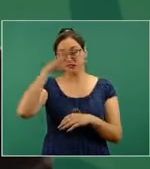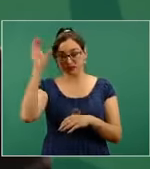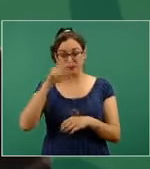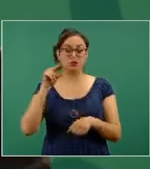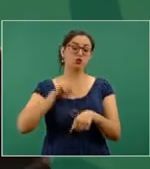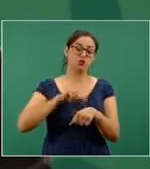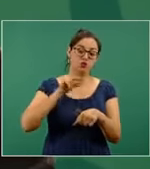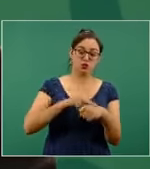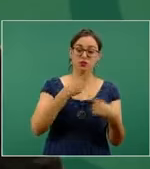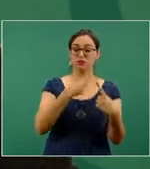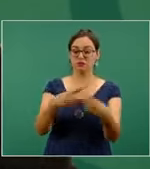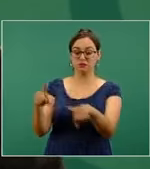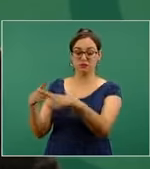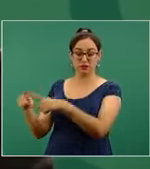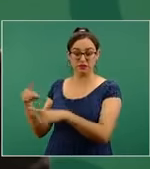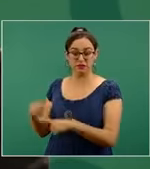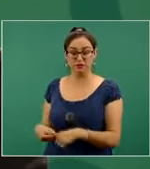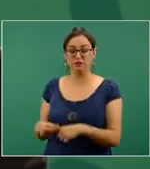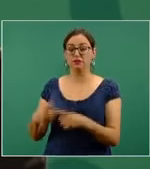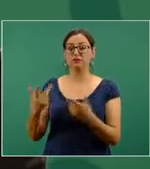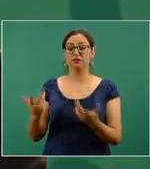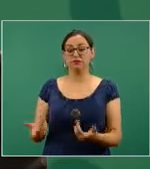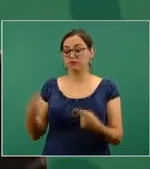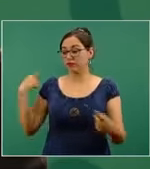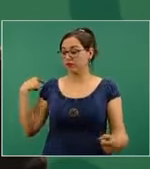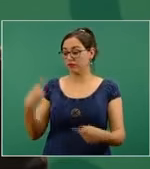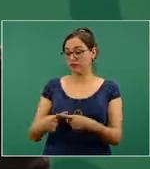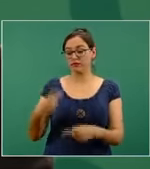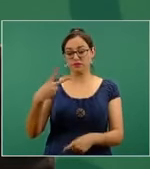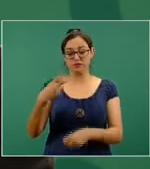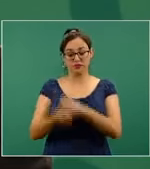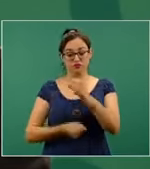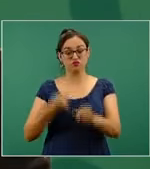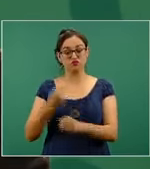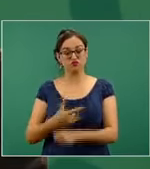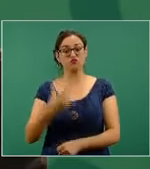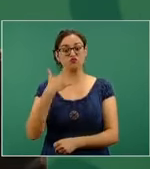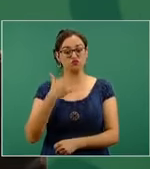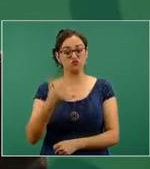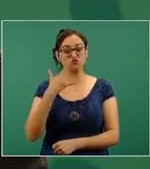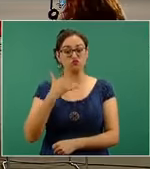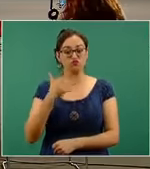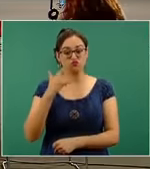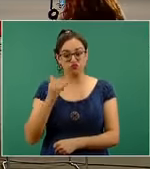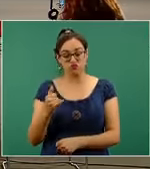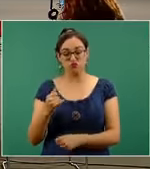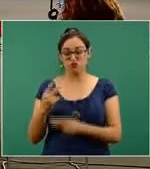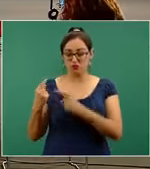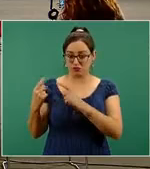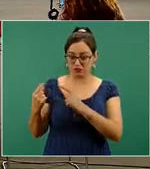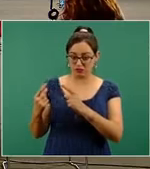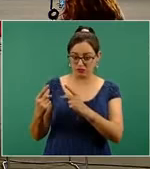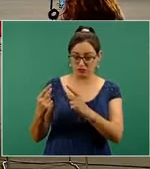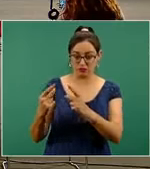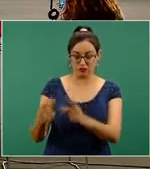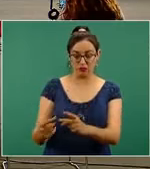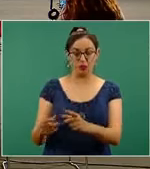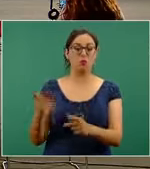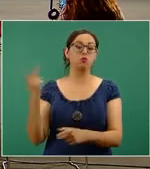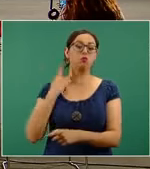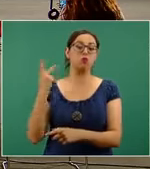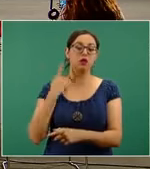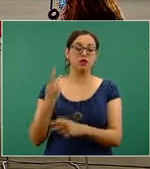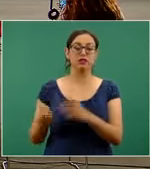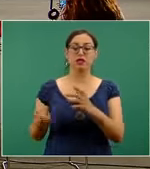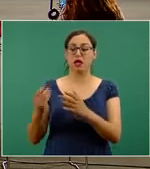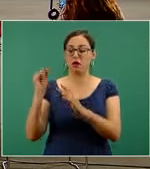realizando y ha realizado en estos prácticamente últimos 2 años para poder hacer realidad en un tiempo tan corto tantas